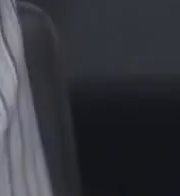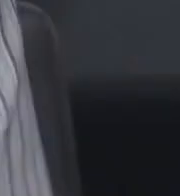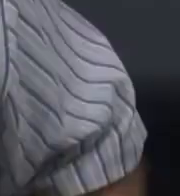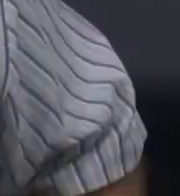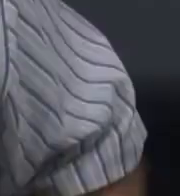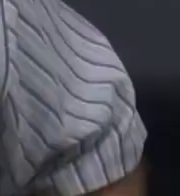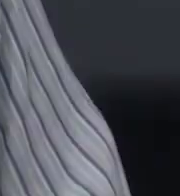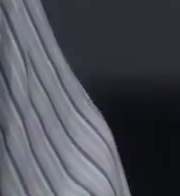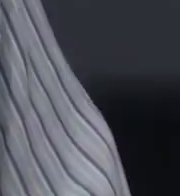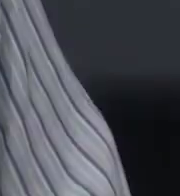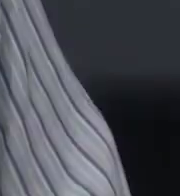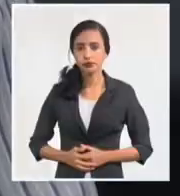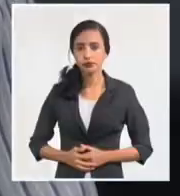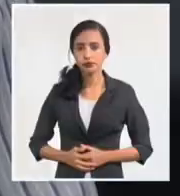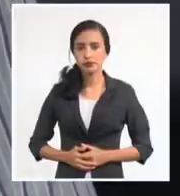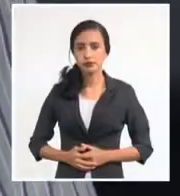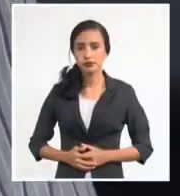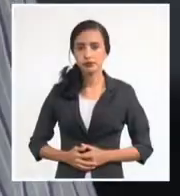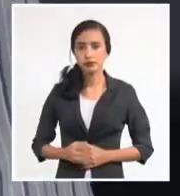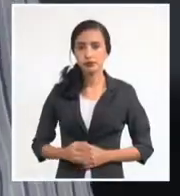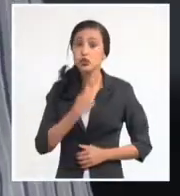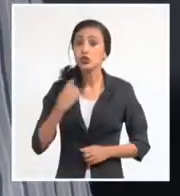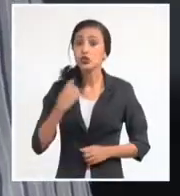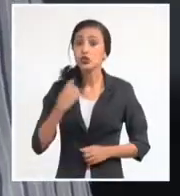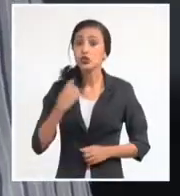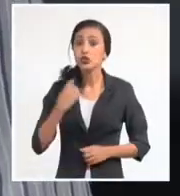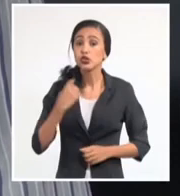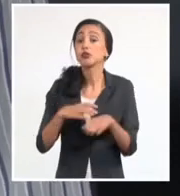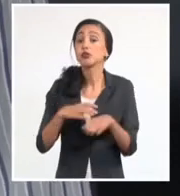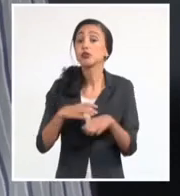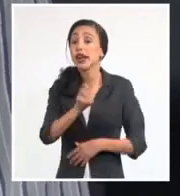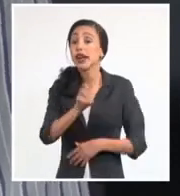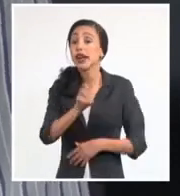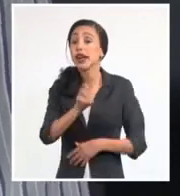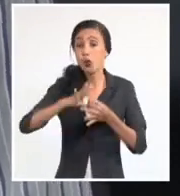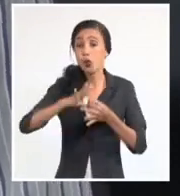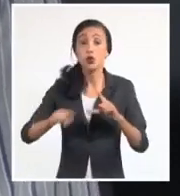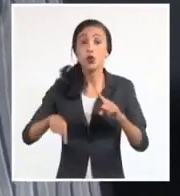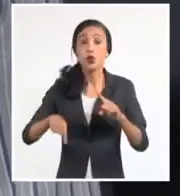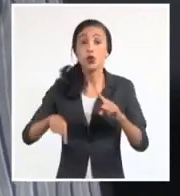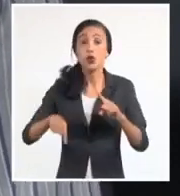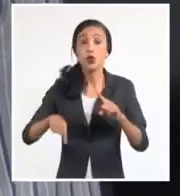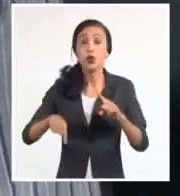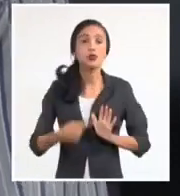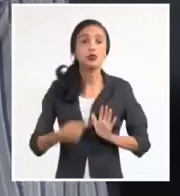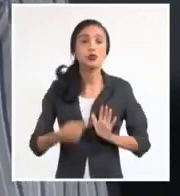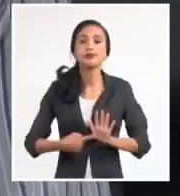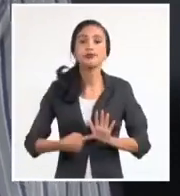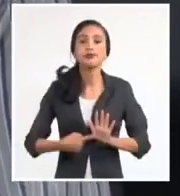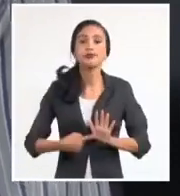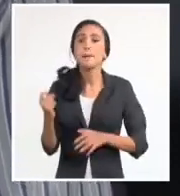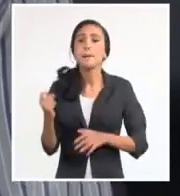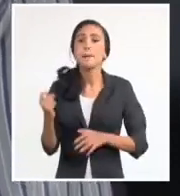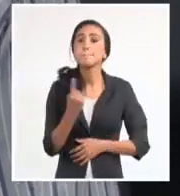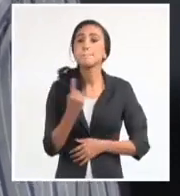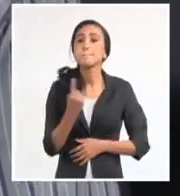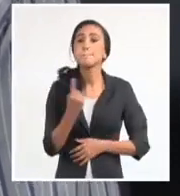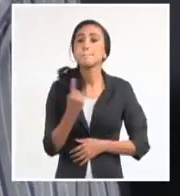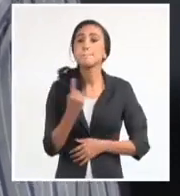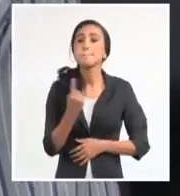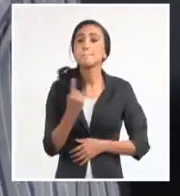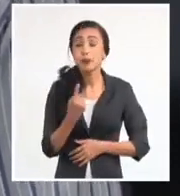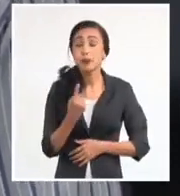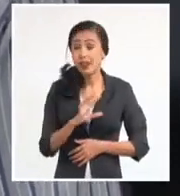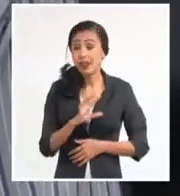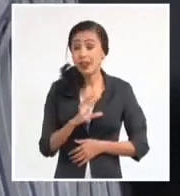Estamos trabajando para el 13 de agosto del próximo año presentar la primera versión